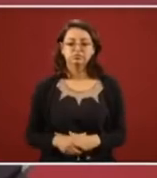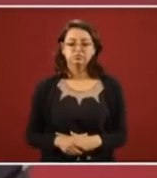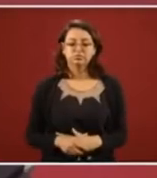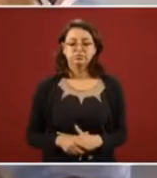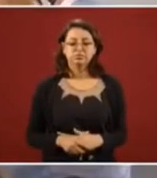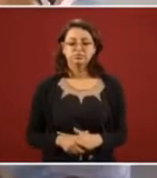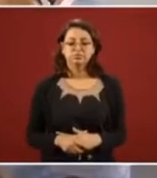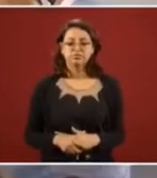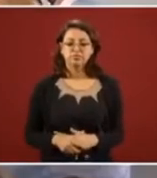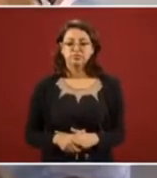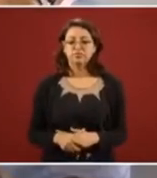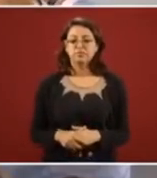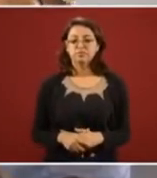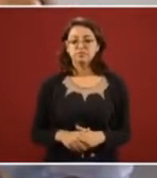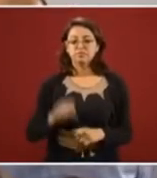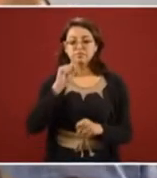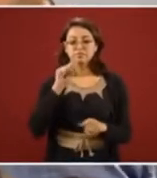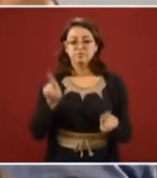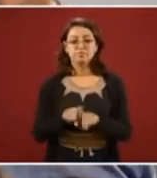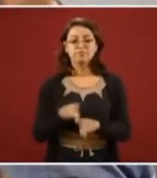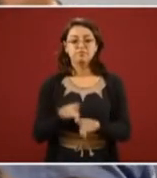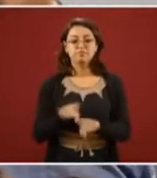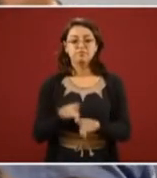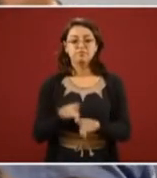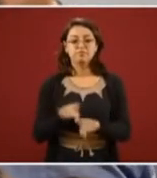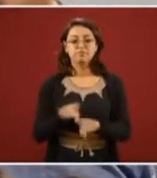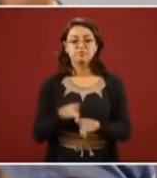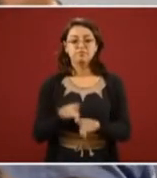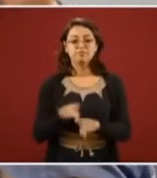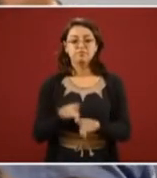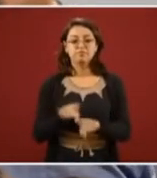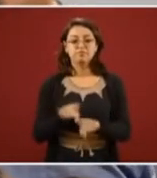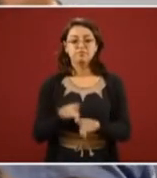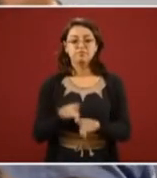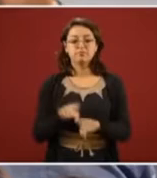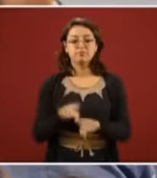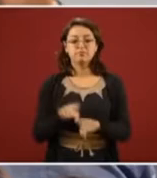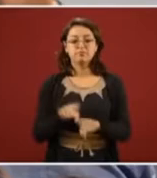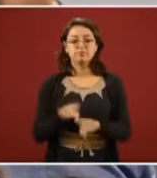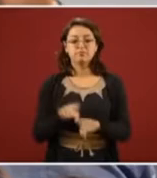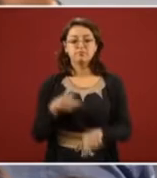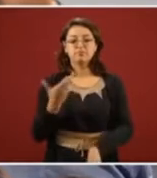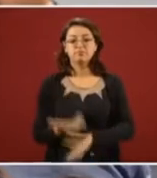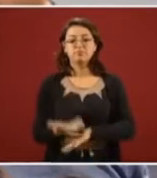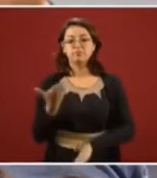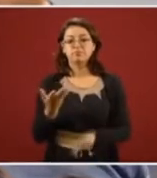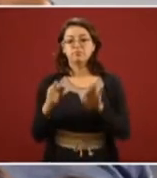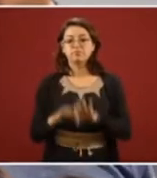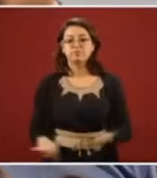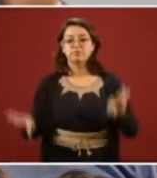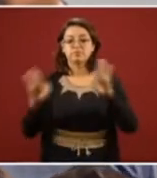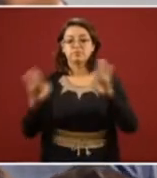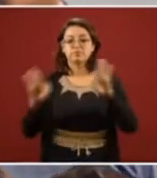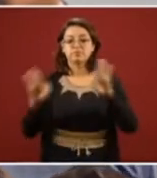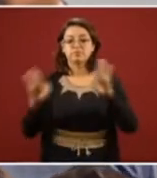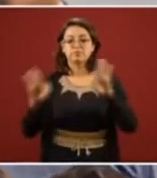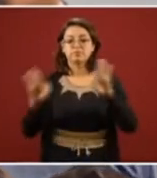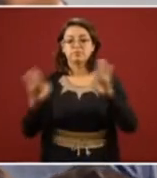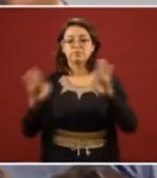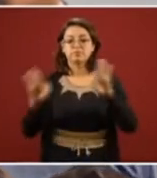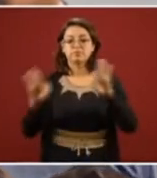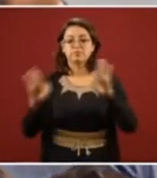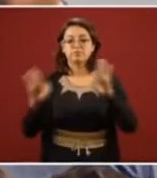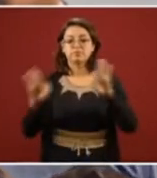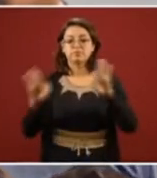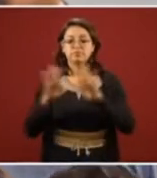y también es muy importante en el 11er es ver informe la competencia de